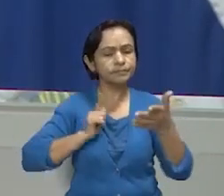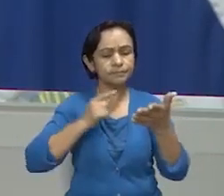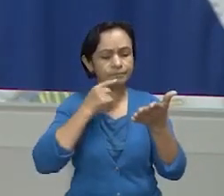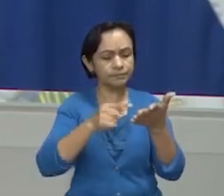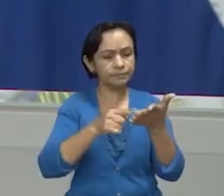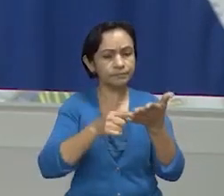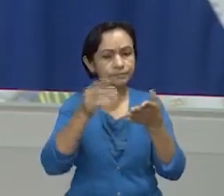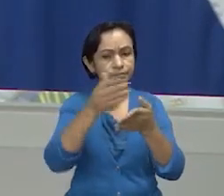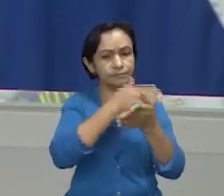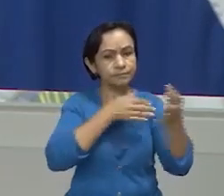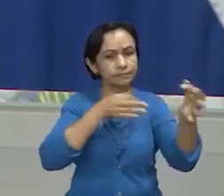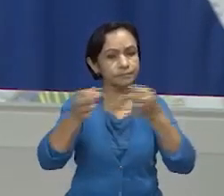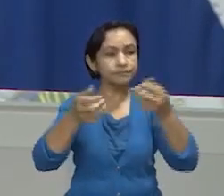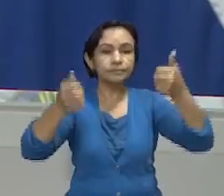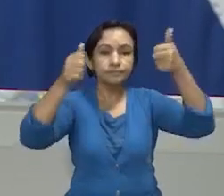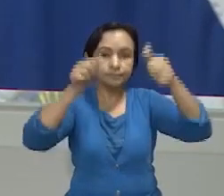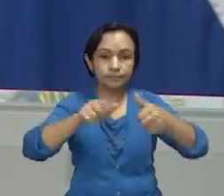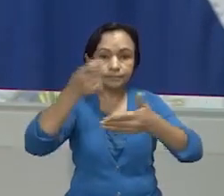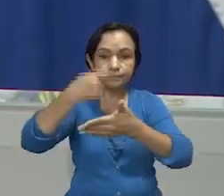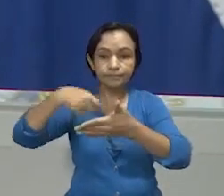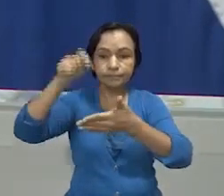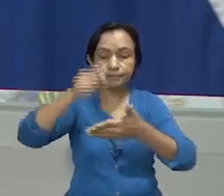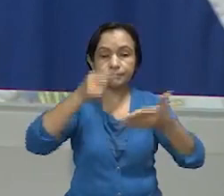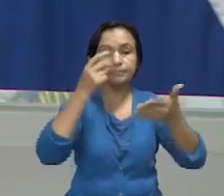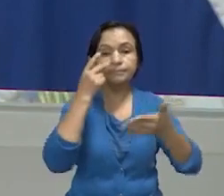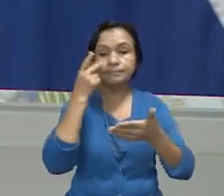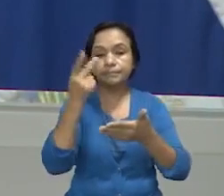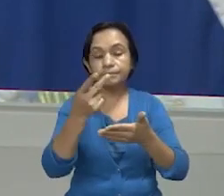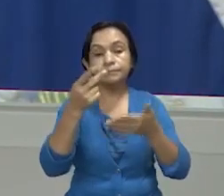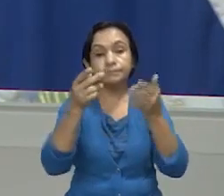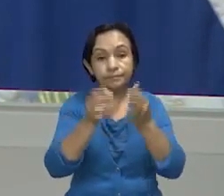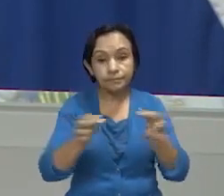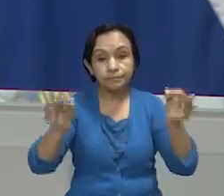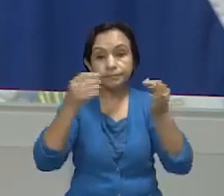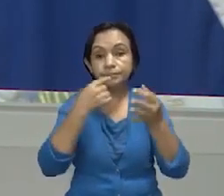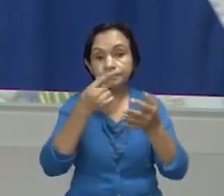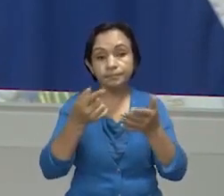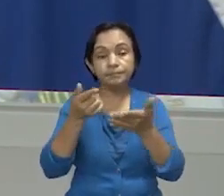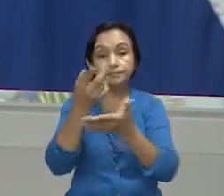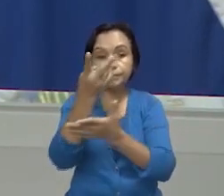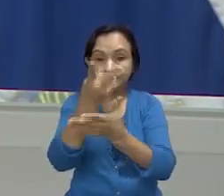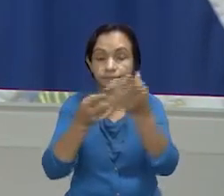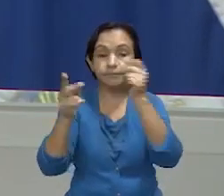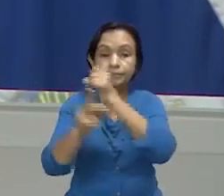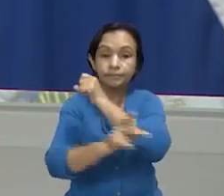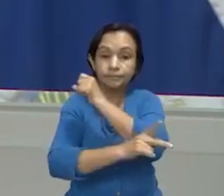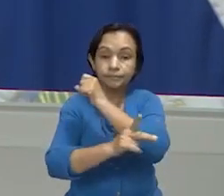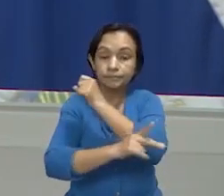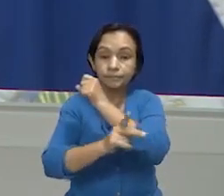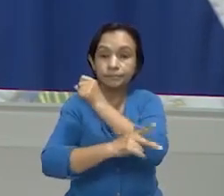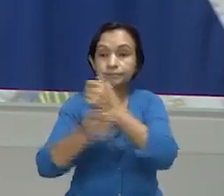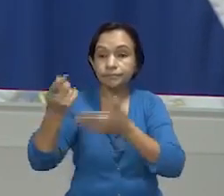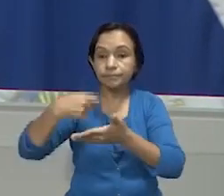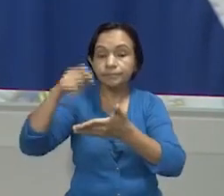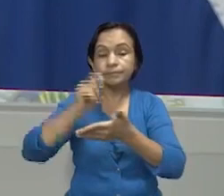En el preámbulo del tratado se desarrolló la visión general que fundamenta la decisión de los países signatarios